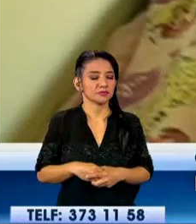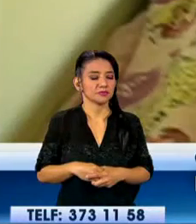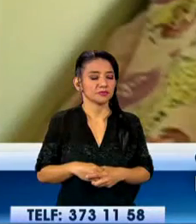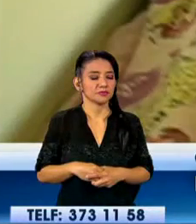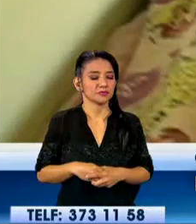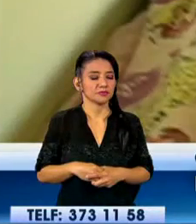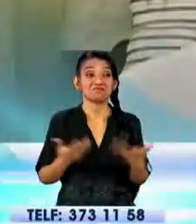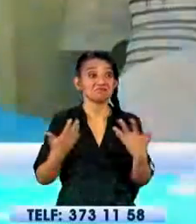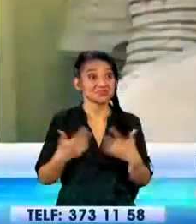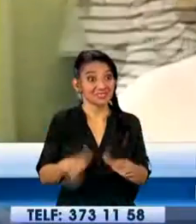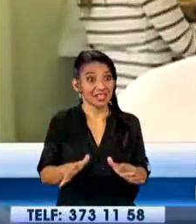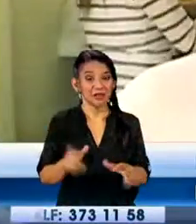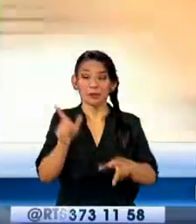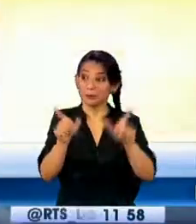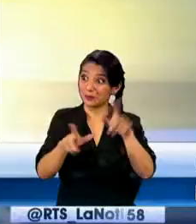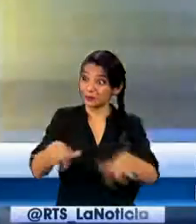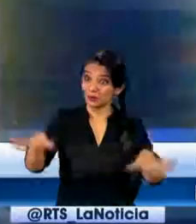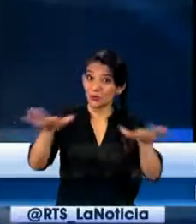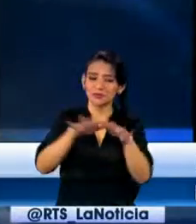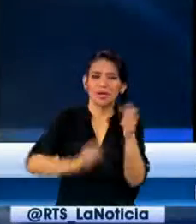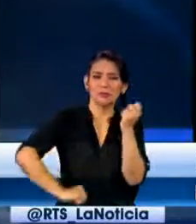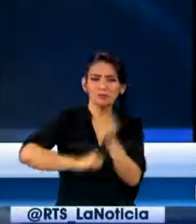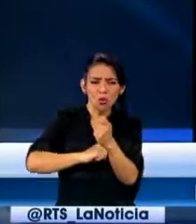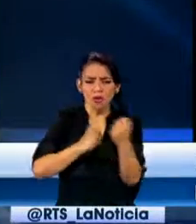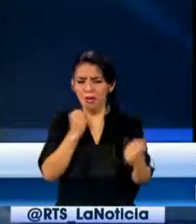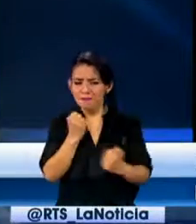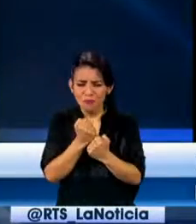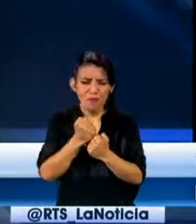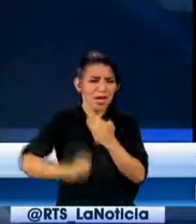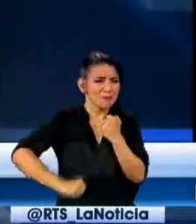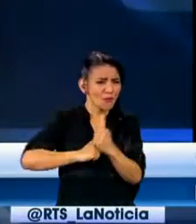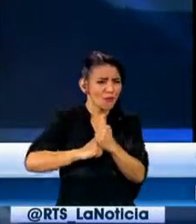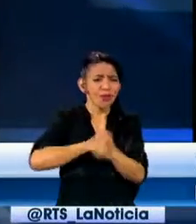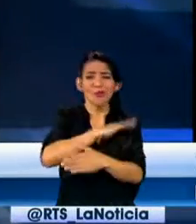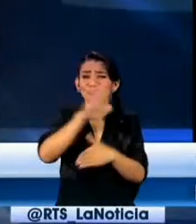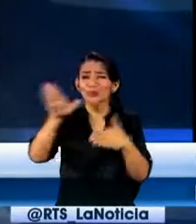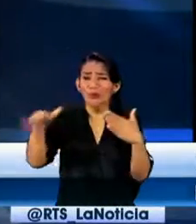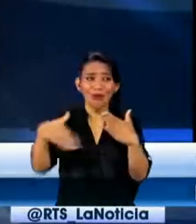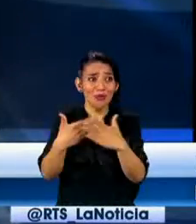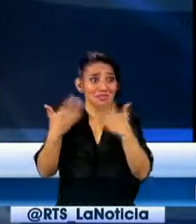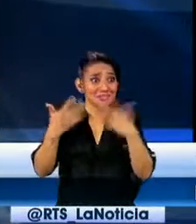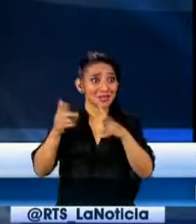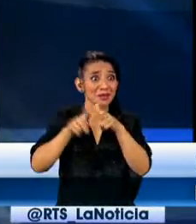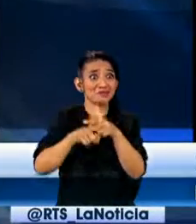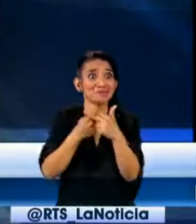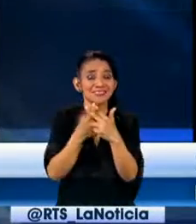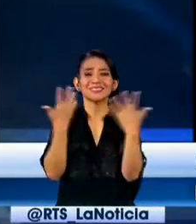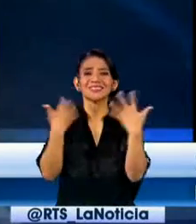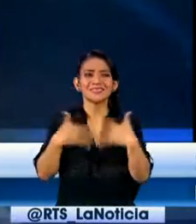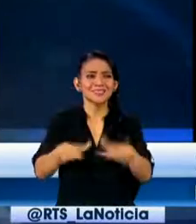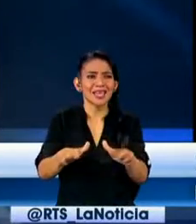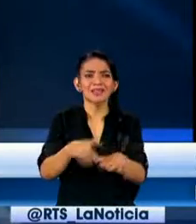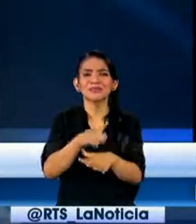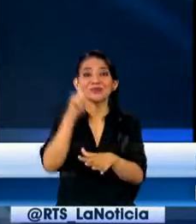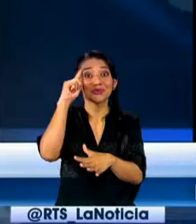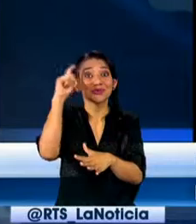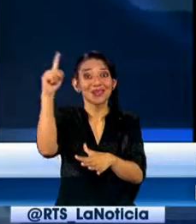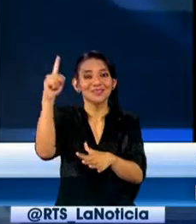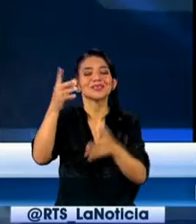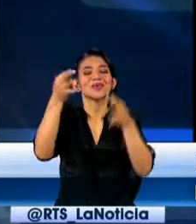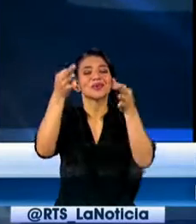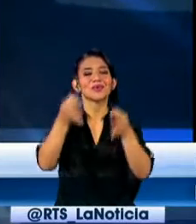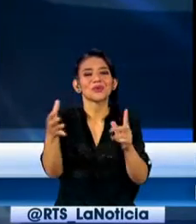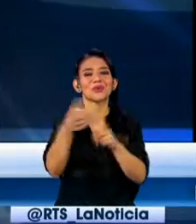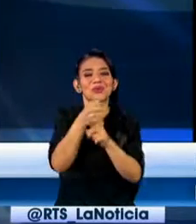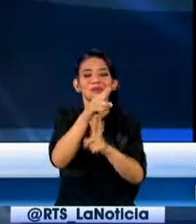Hicimos eco en nuestros colaboradores y obviamente todo el mundo colaboró, se unió a esta cruzada de cumplir el sueño de Angélica,